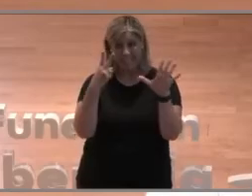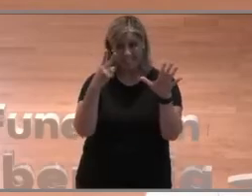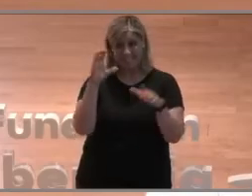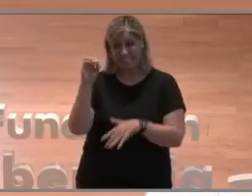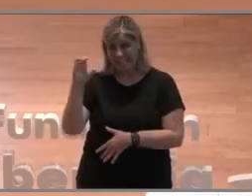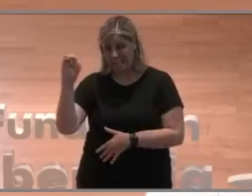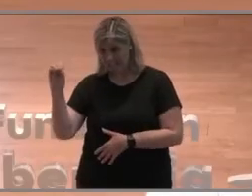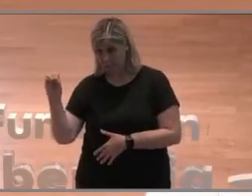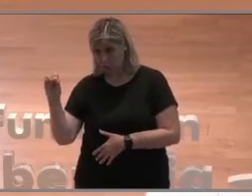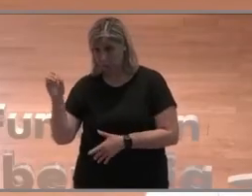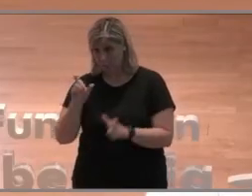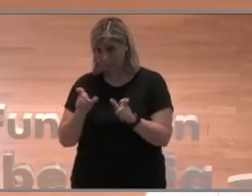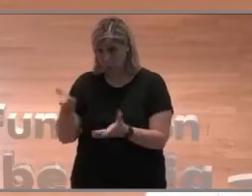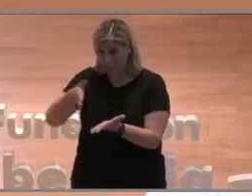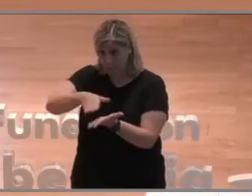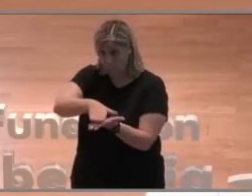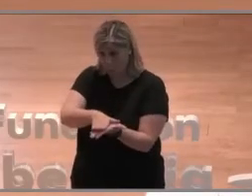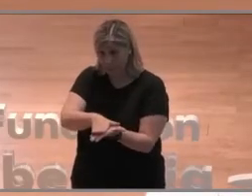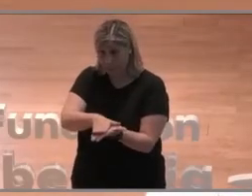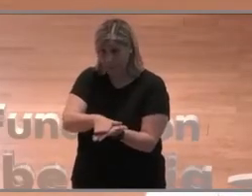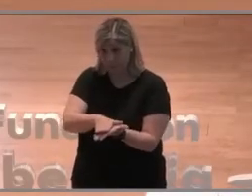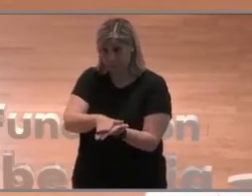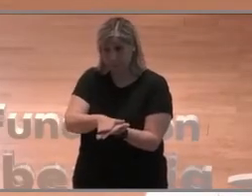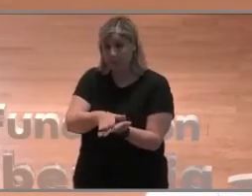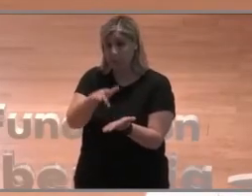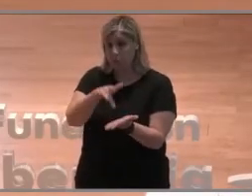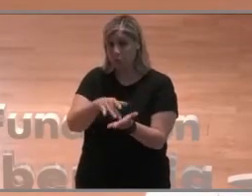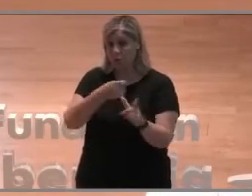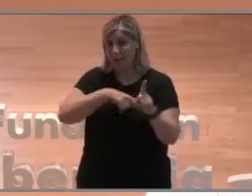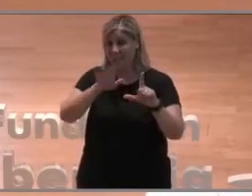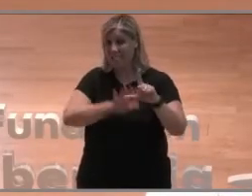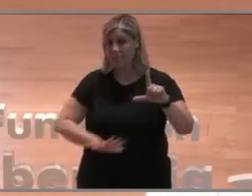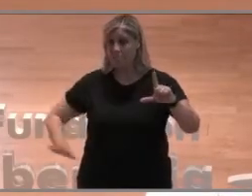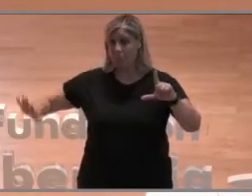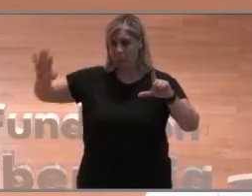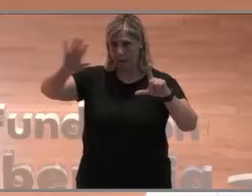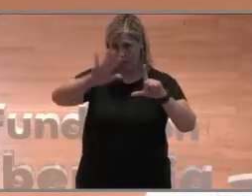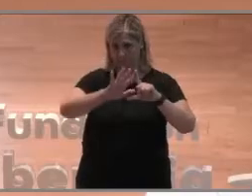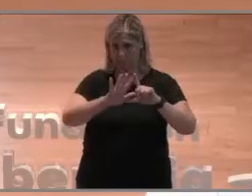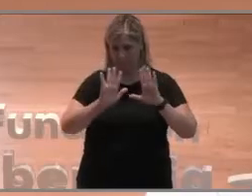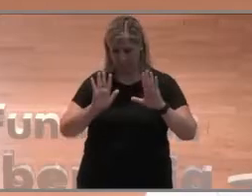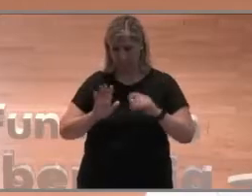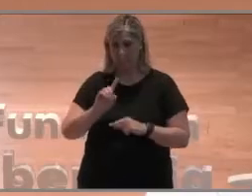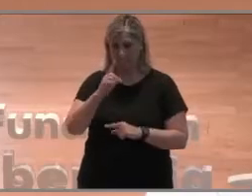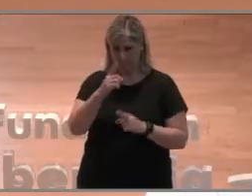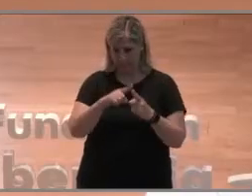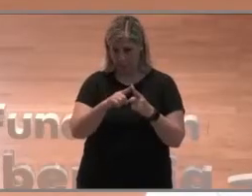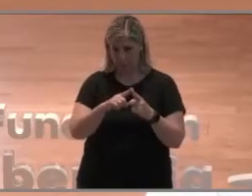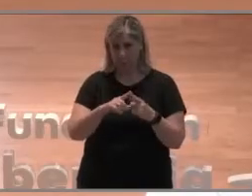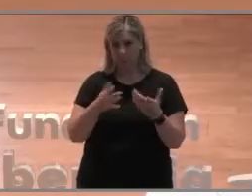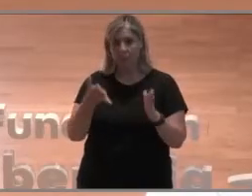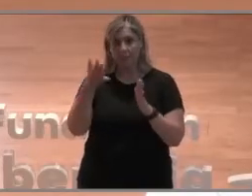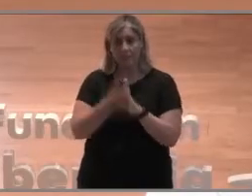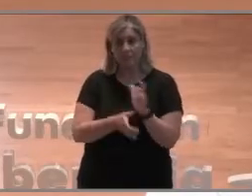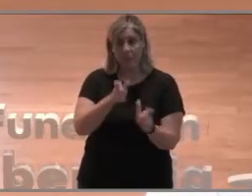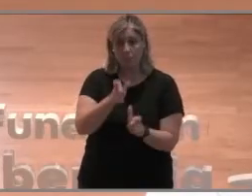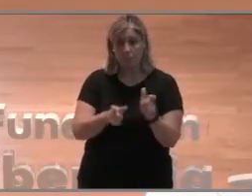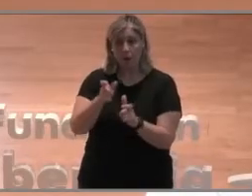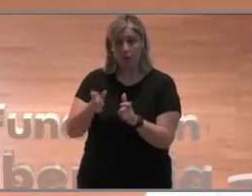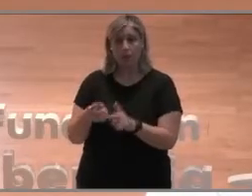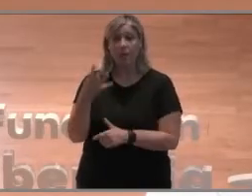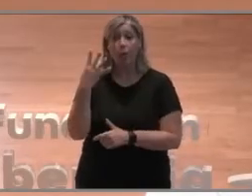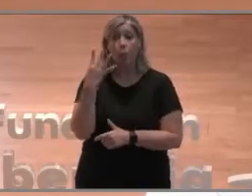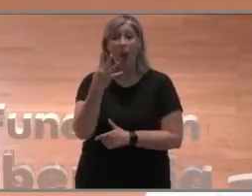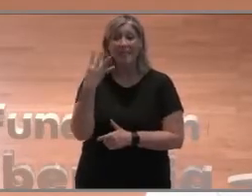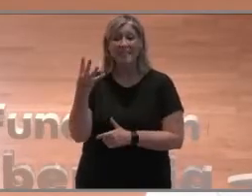4.700 fallecimientos de exceso de mortalidad es a nivel de todo el Estado, en primer lugar, con lo cual tenemos una población de 40 y pico